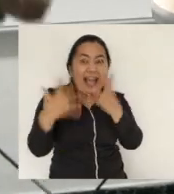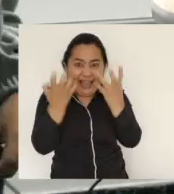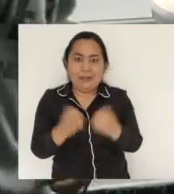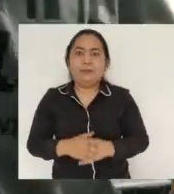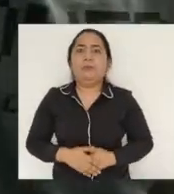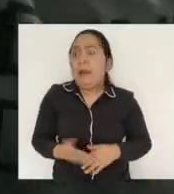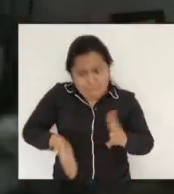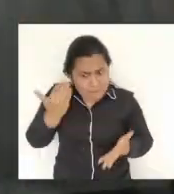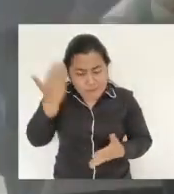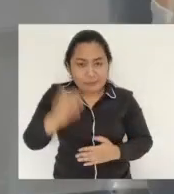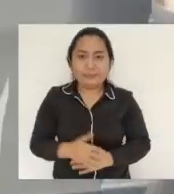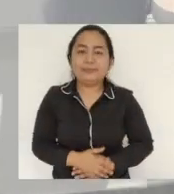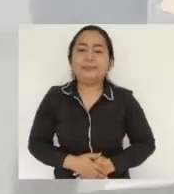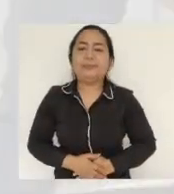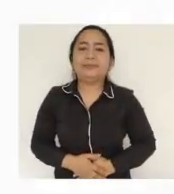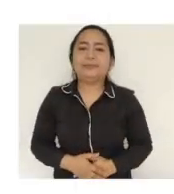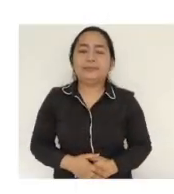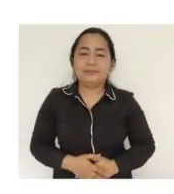Vamos. Vamos.